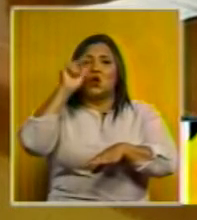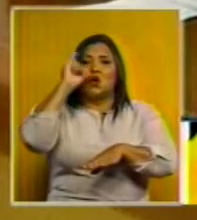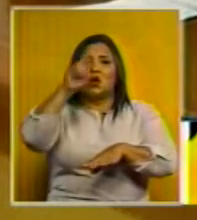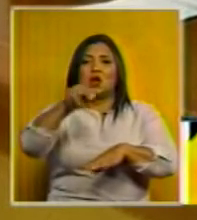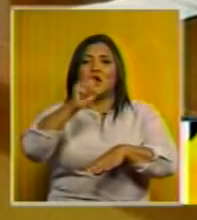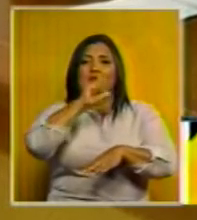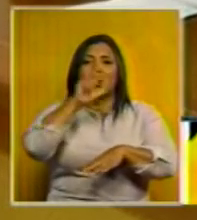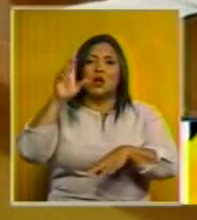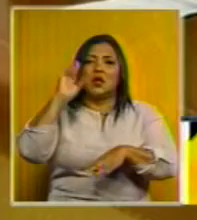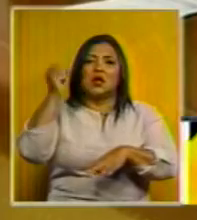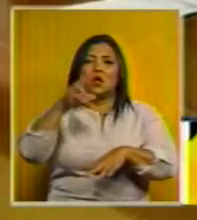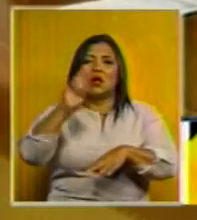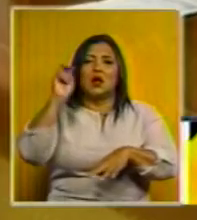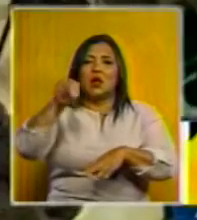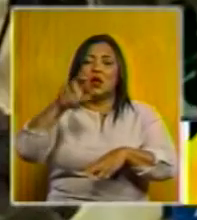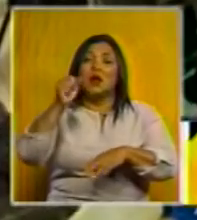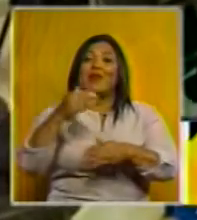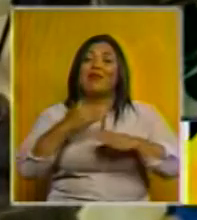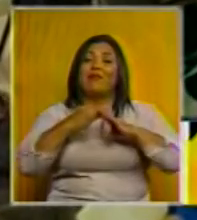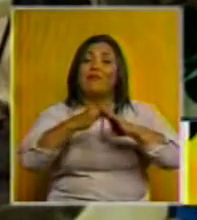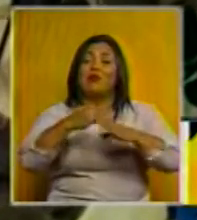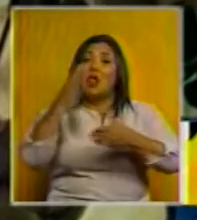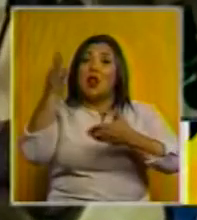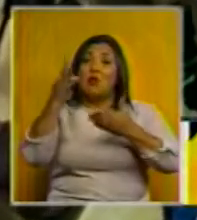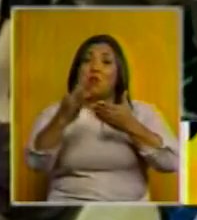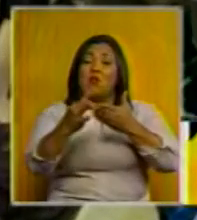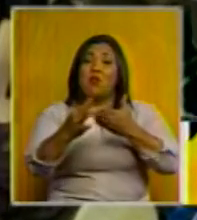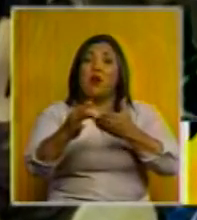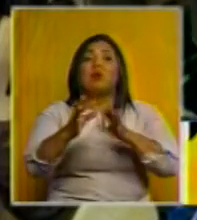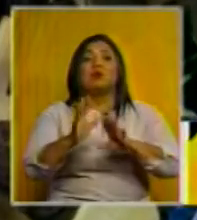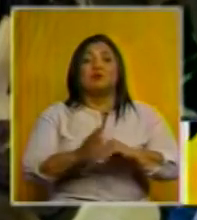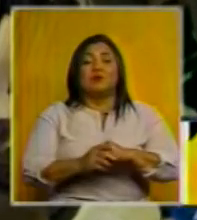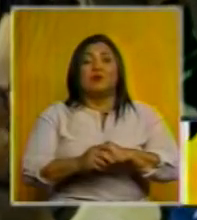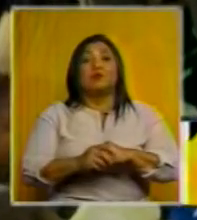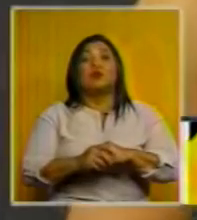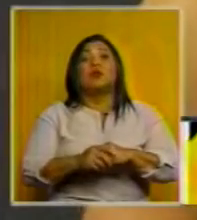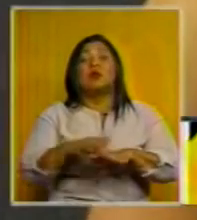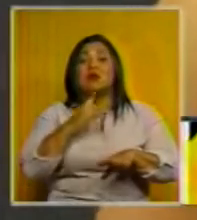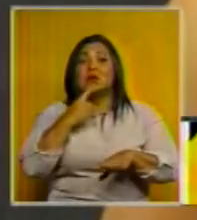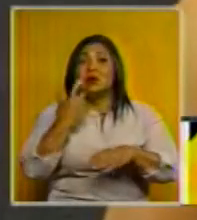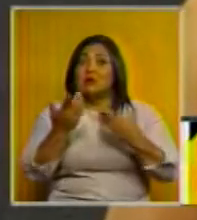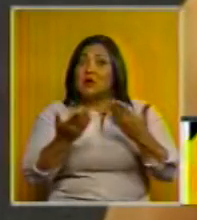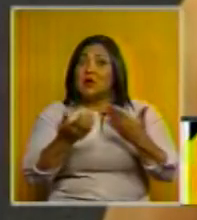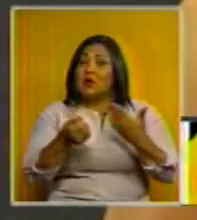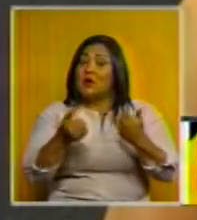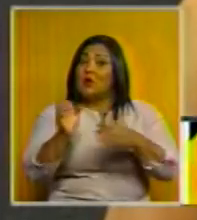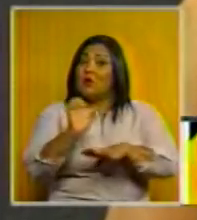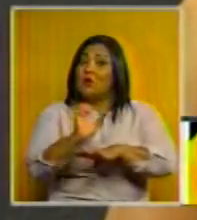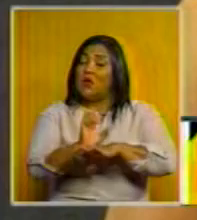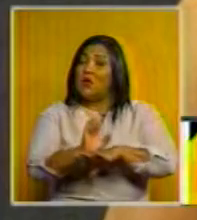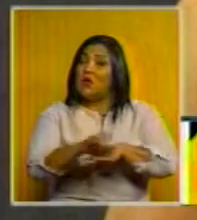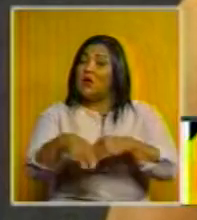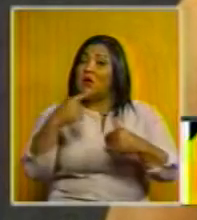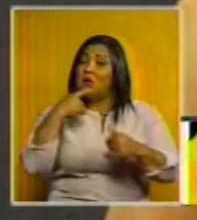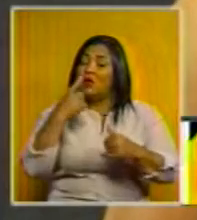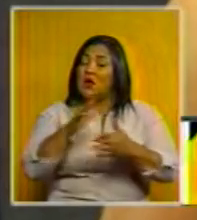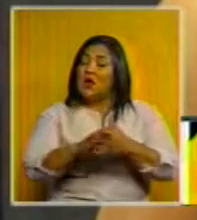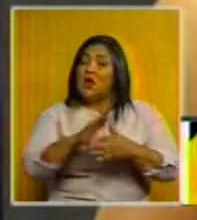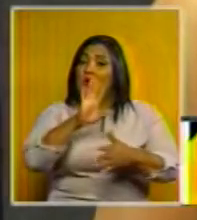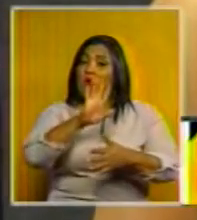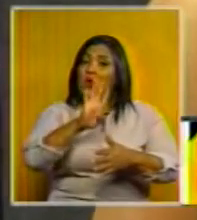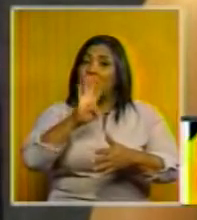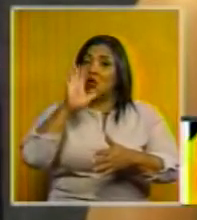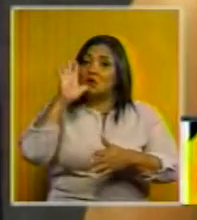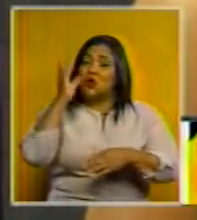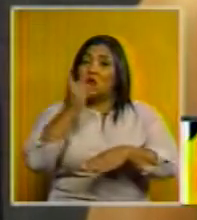Llerena, defensora del pueblo encargada. Tiene el gobierno ecuatoriano en este momento 45 días para definir ese plan integral